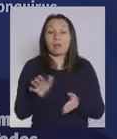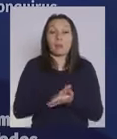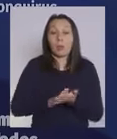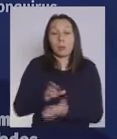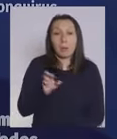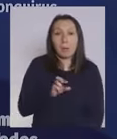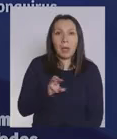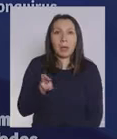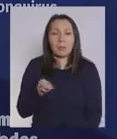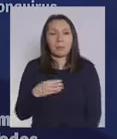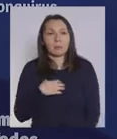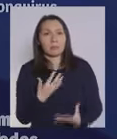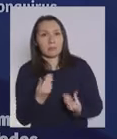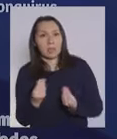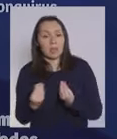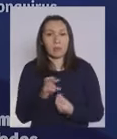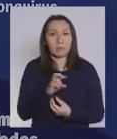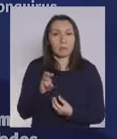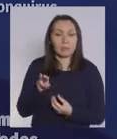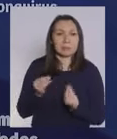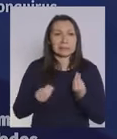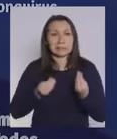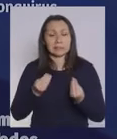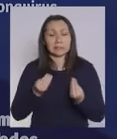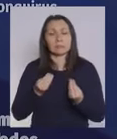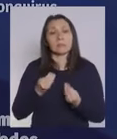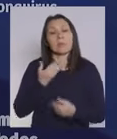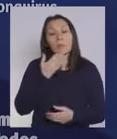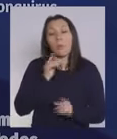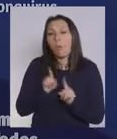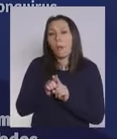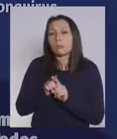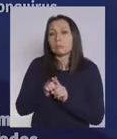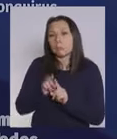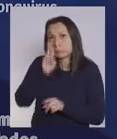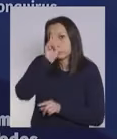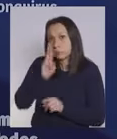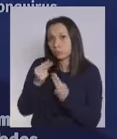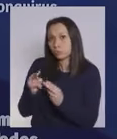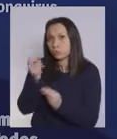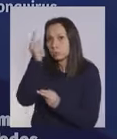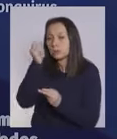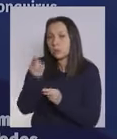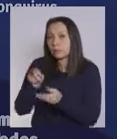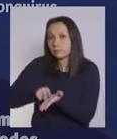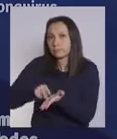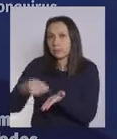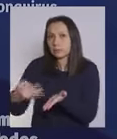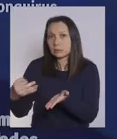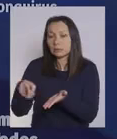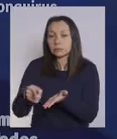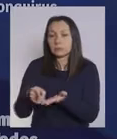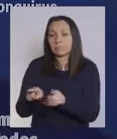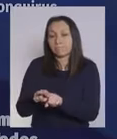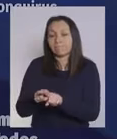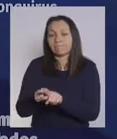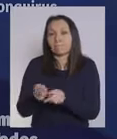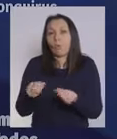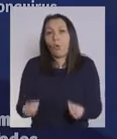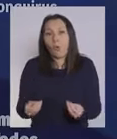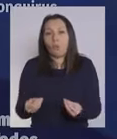tienen temor, si los apoderados tienen temor, yo creo que hay que comprenderlos, hay que entenderlos, y